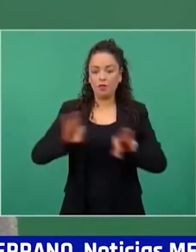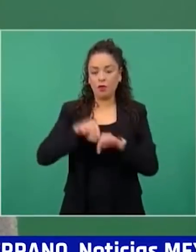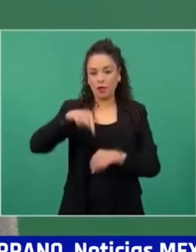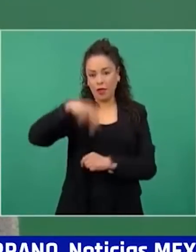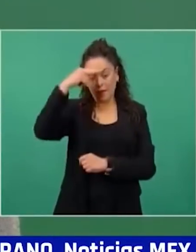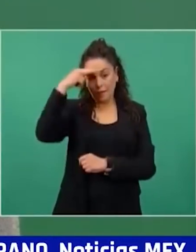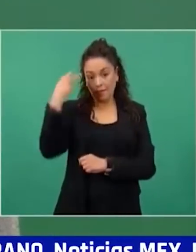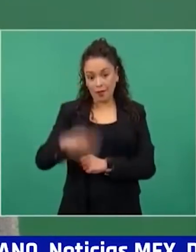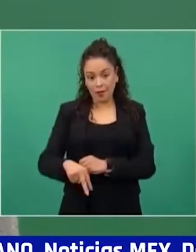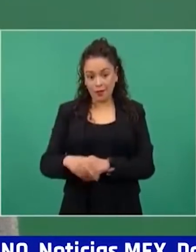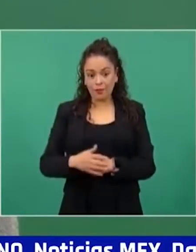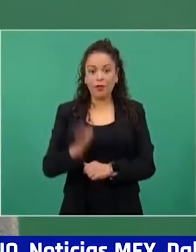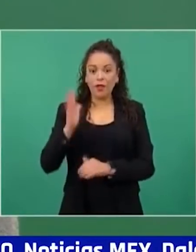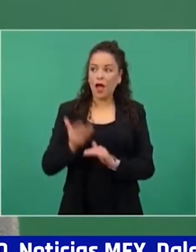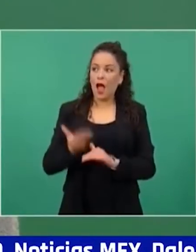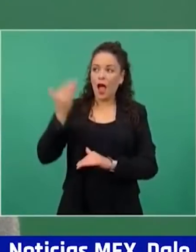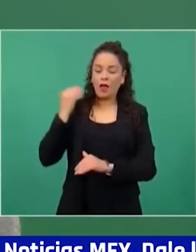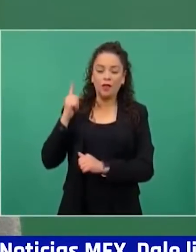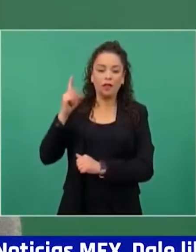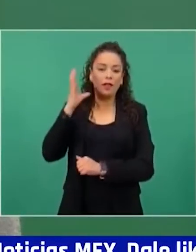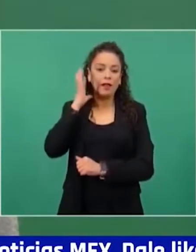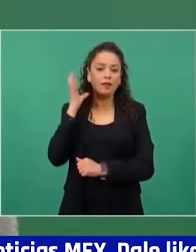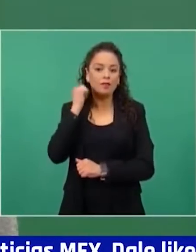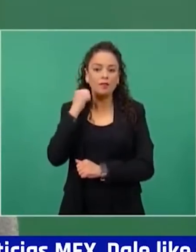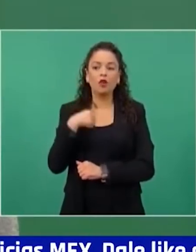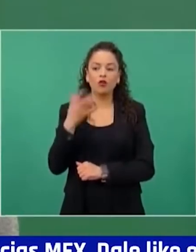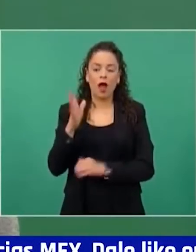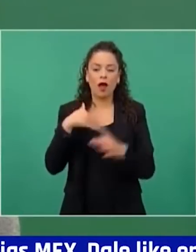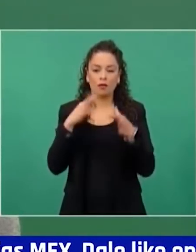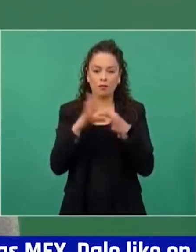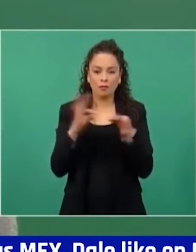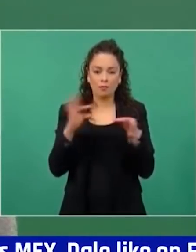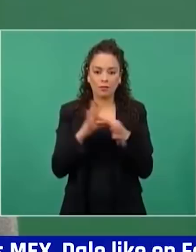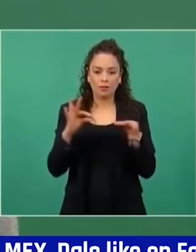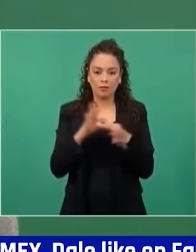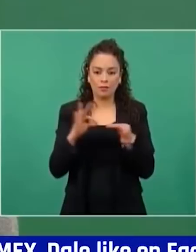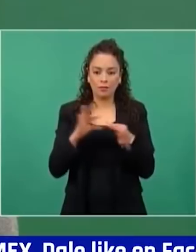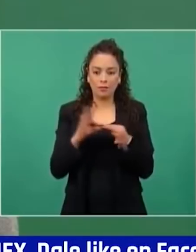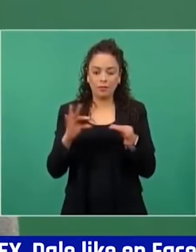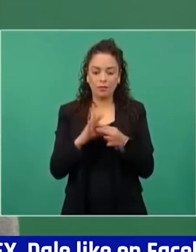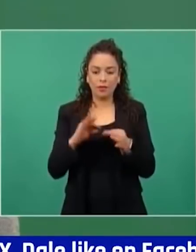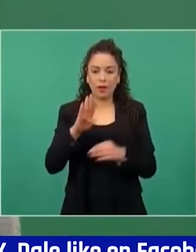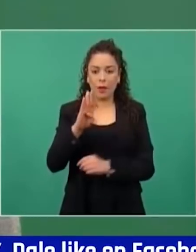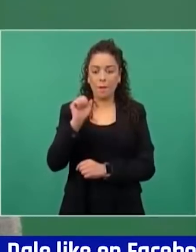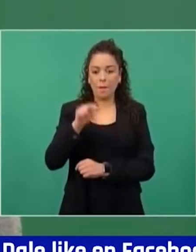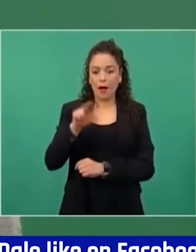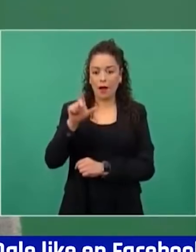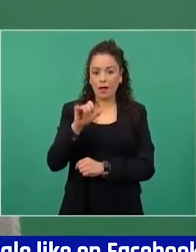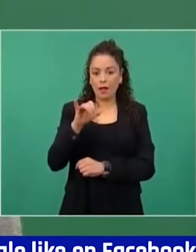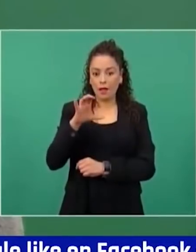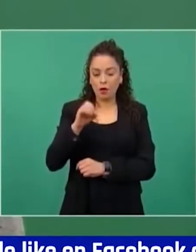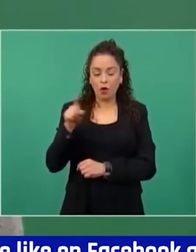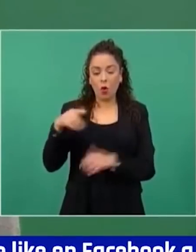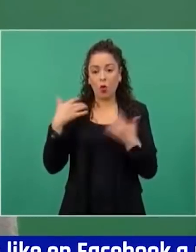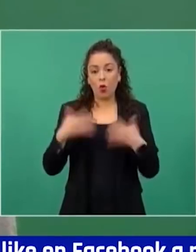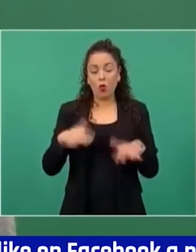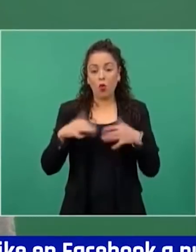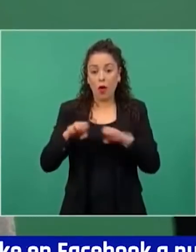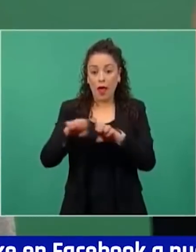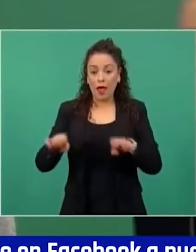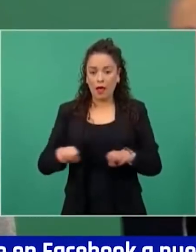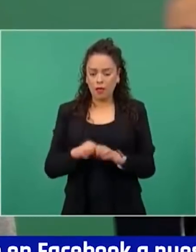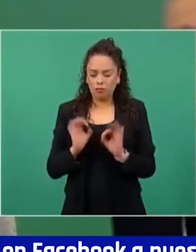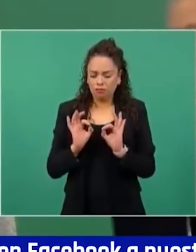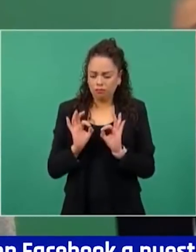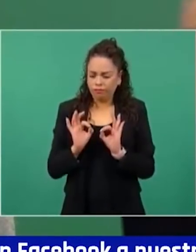Arturo Herrera también llegó a la Secretaría de Hacienda a través de una reconfiguración de último minuto, después de pues los malentendidos, por